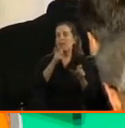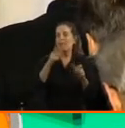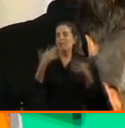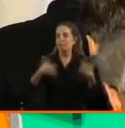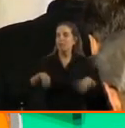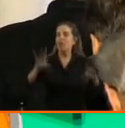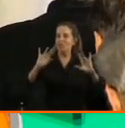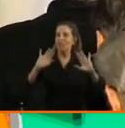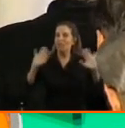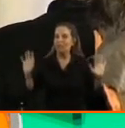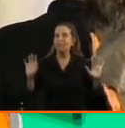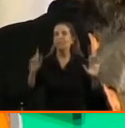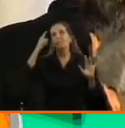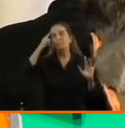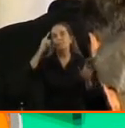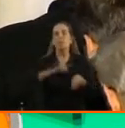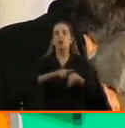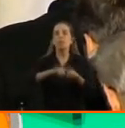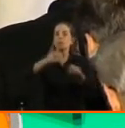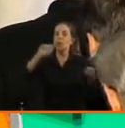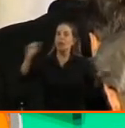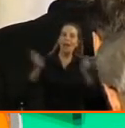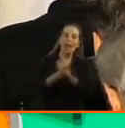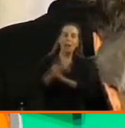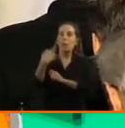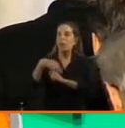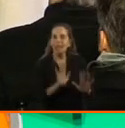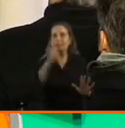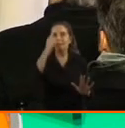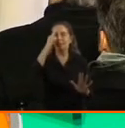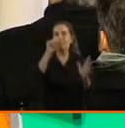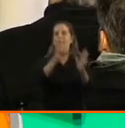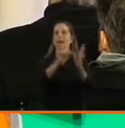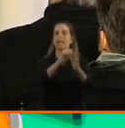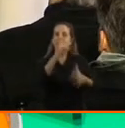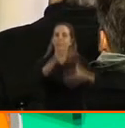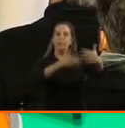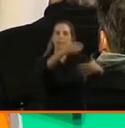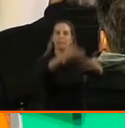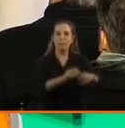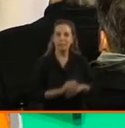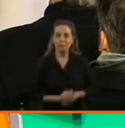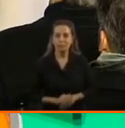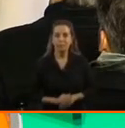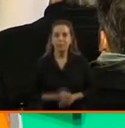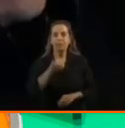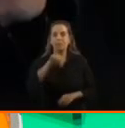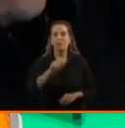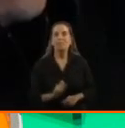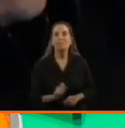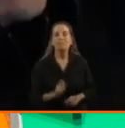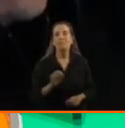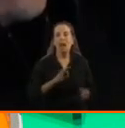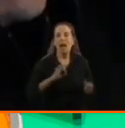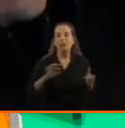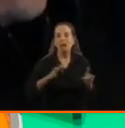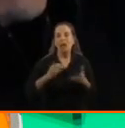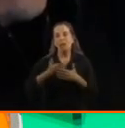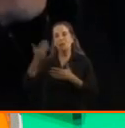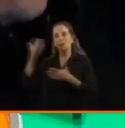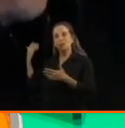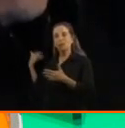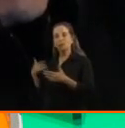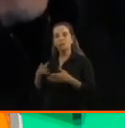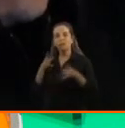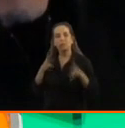de él y por lo tanto, como él describe a los de él como buenos, los que están del otro lado serían los malos. Bueno, si los que están del otro lado son